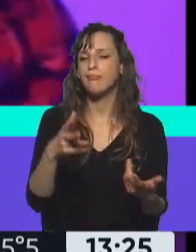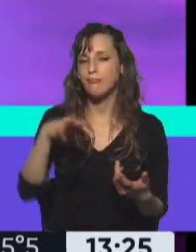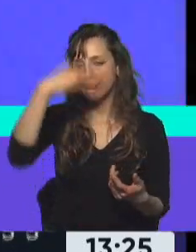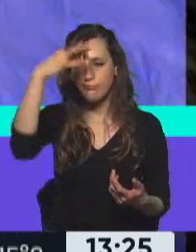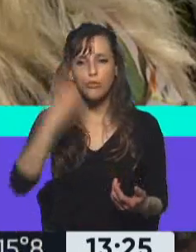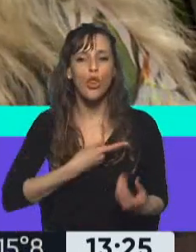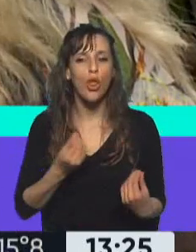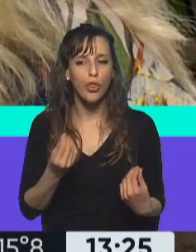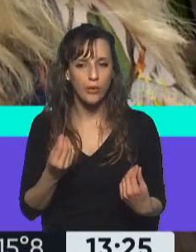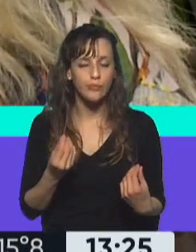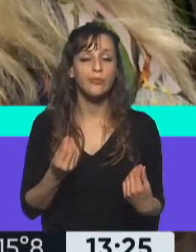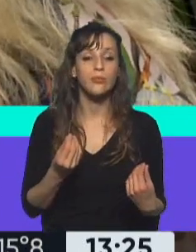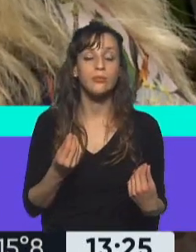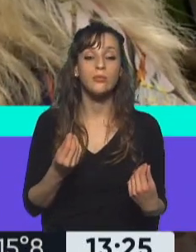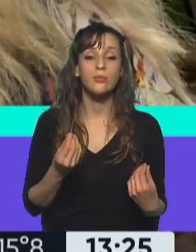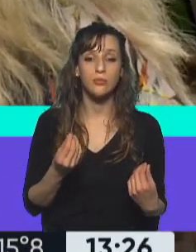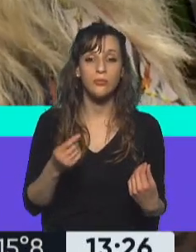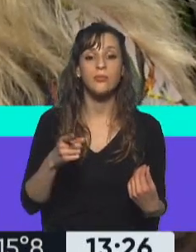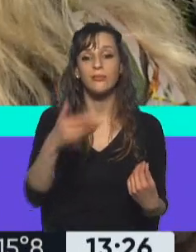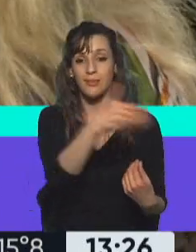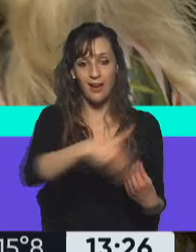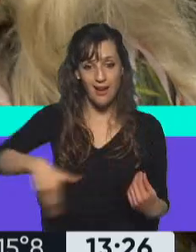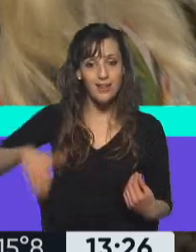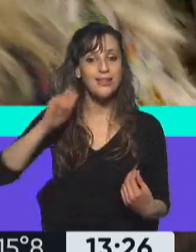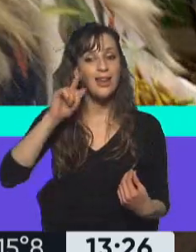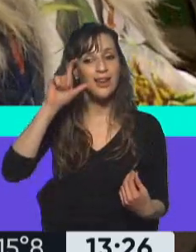Galpón de Guevara, que es en Guevara,